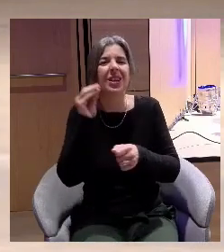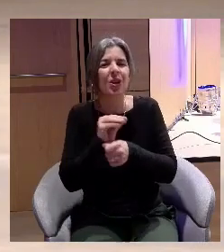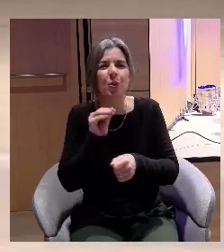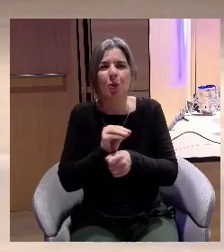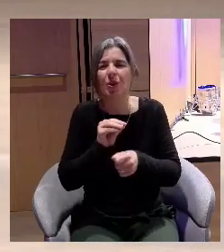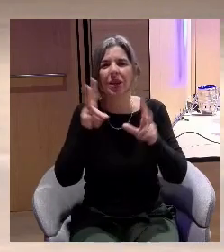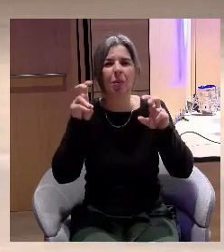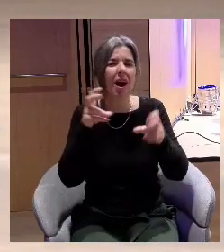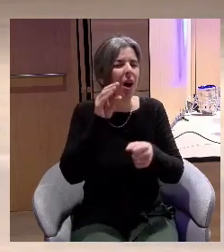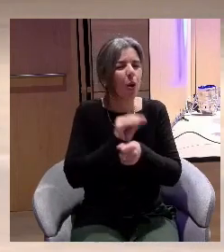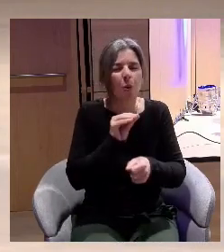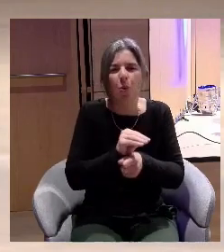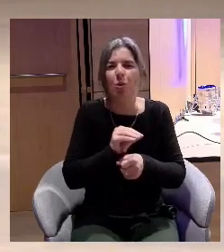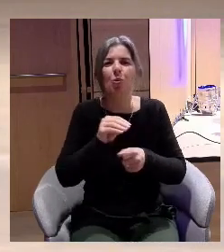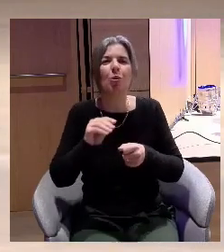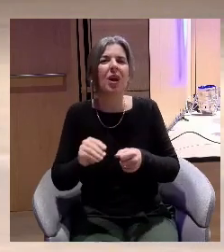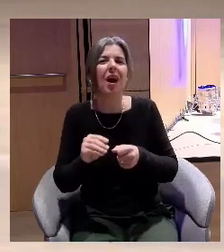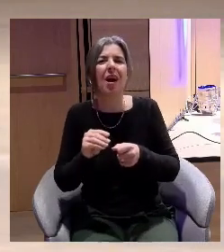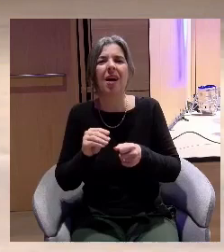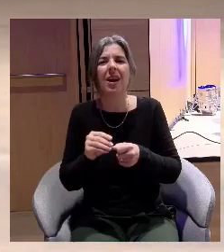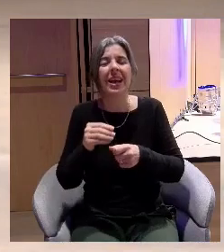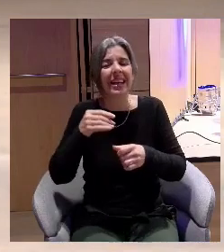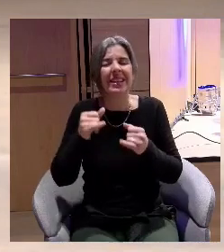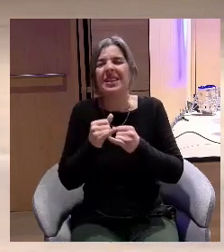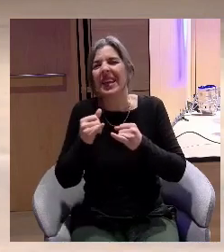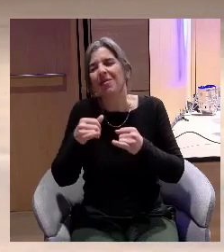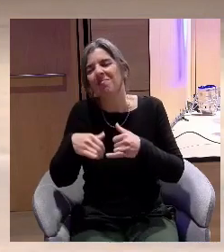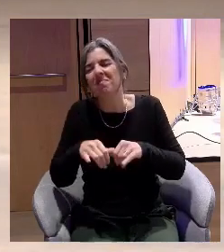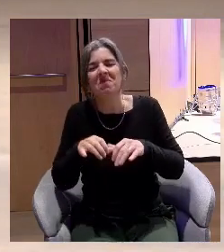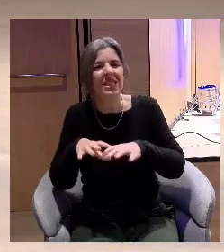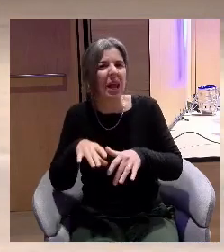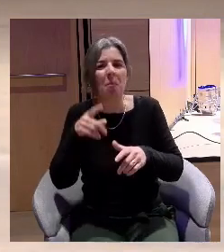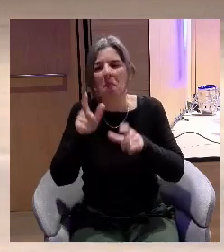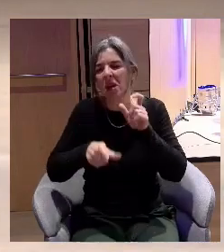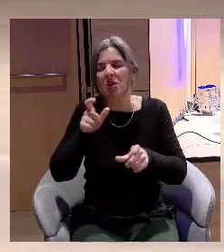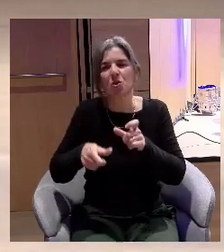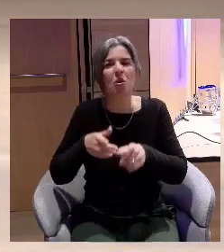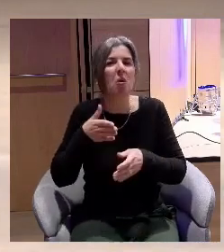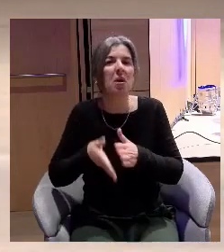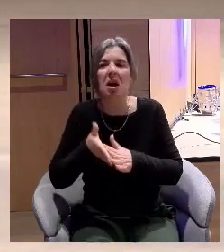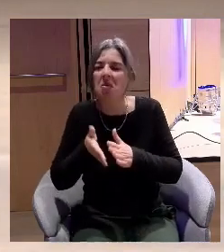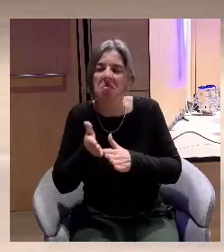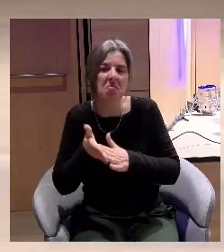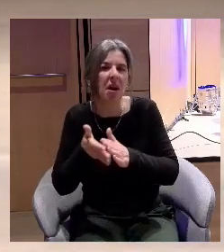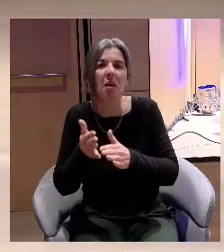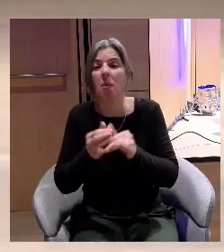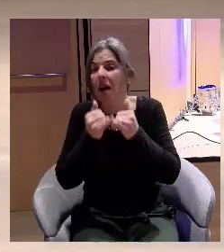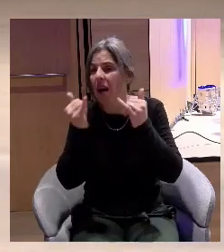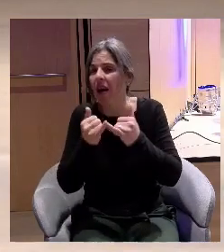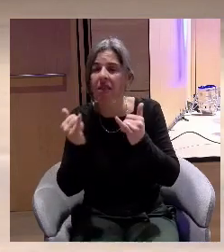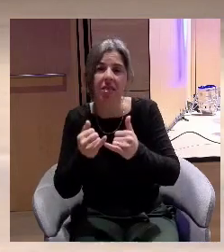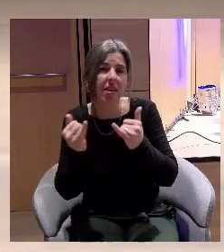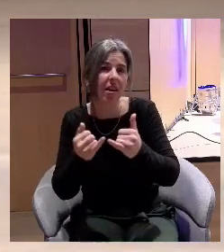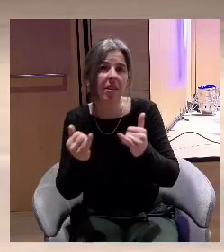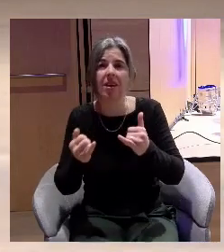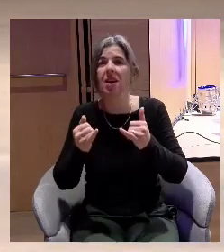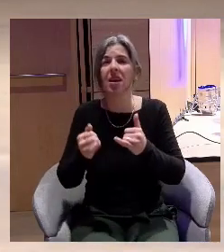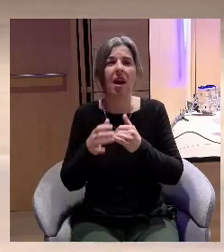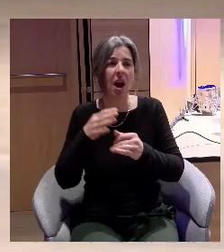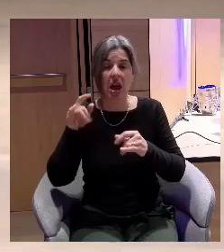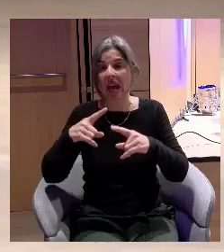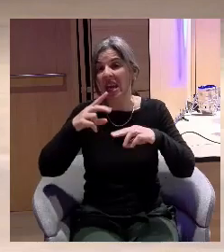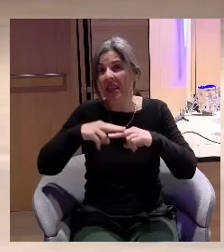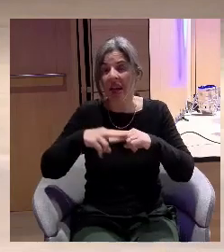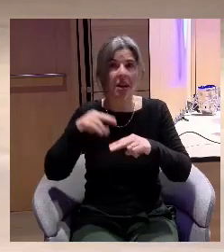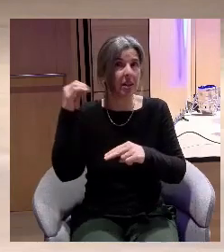se vive en el día a día. Entonces la prioridad no es conectarse a internet, la prioridad es buscar tener agua potable,